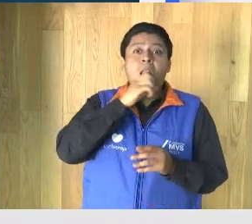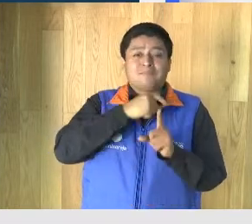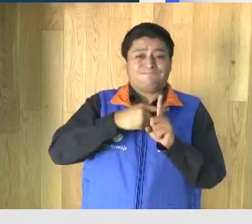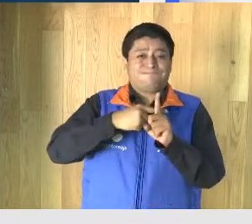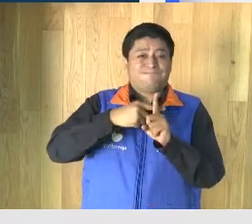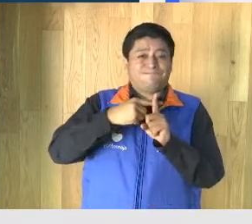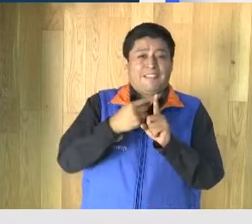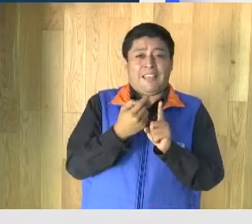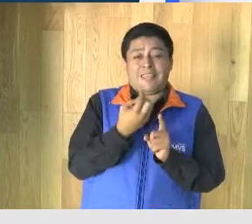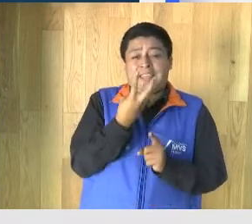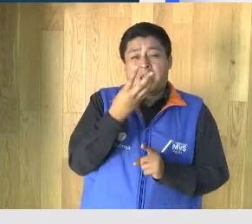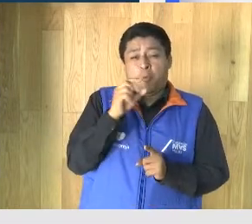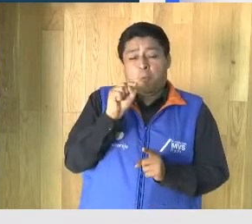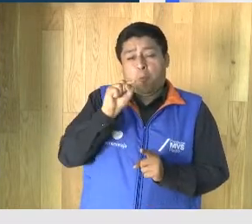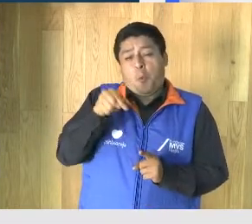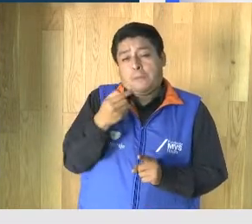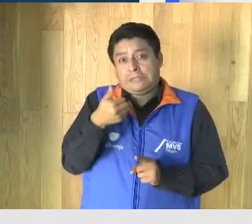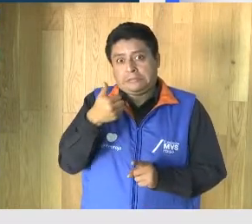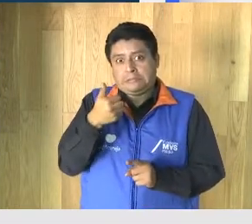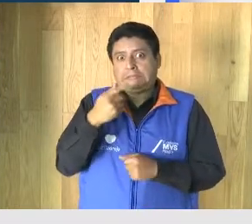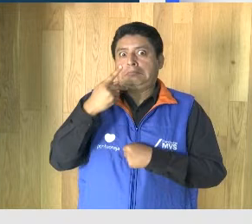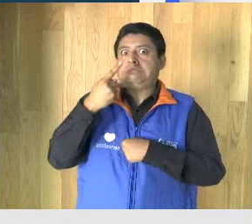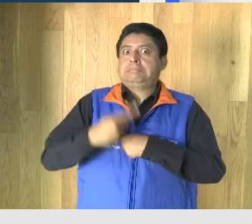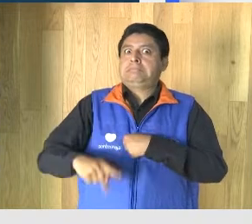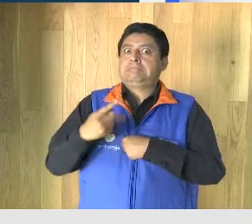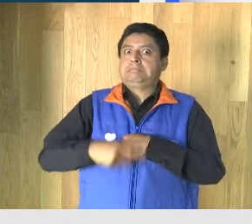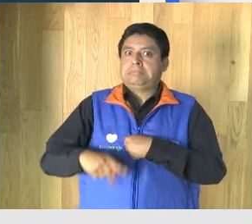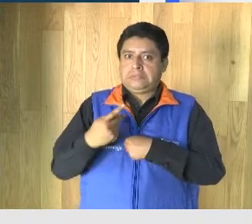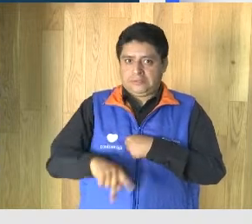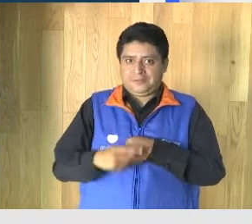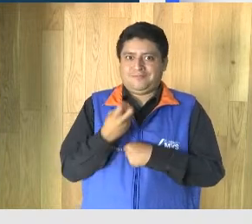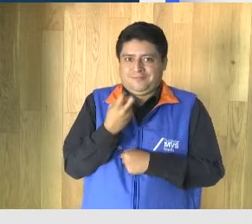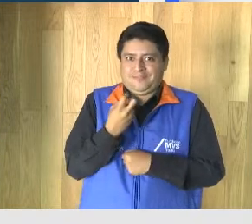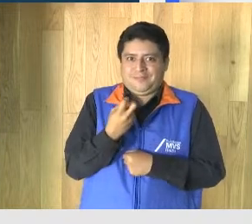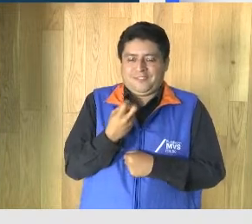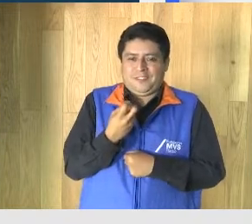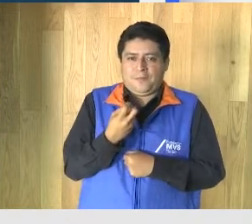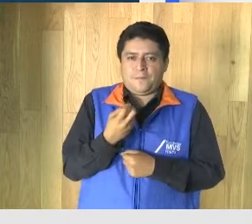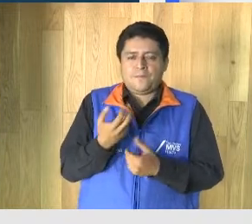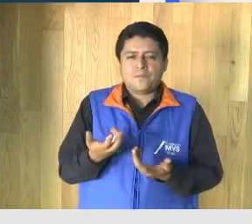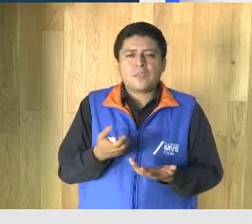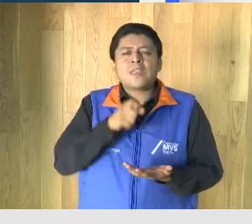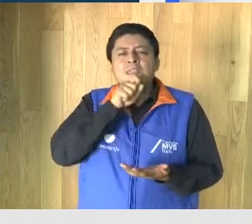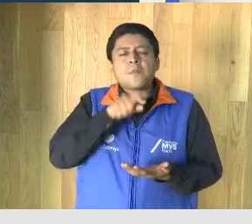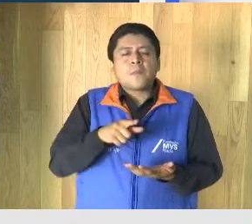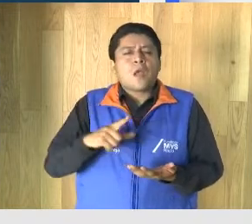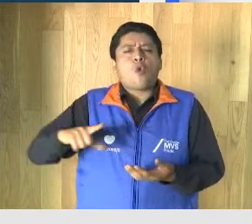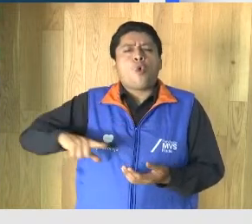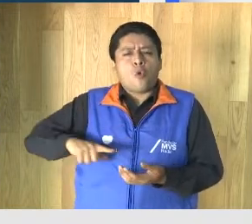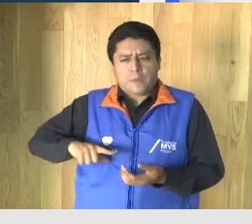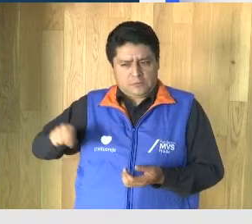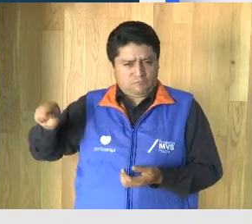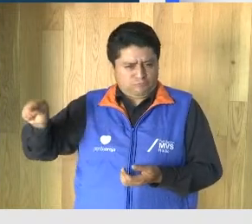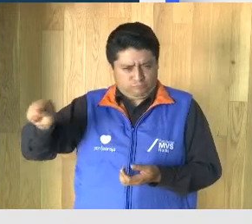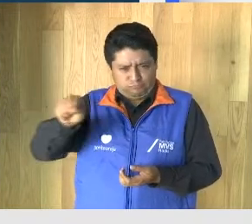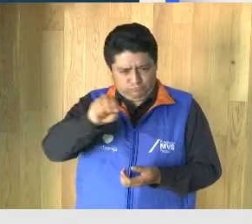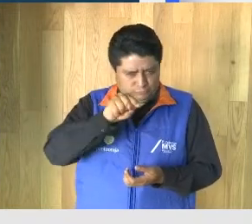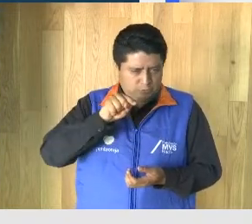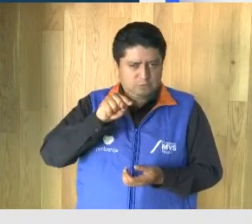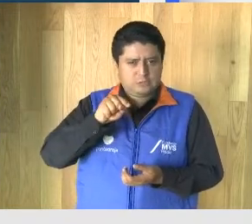políticas actuales. Y lo que sí, estas hojas de ruta y también la ambición que muchos gobiernos están